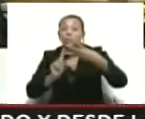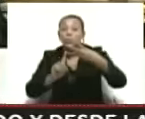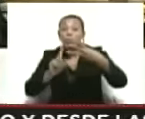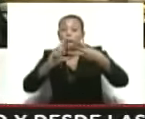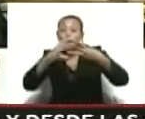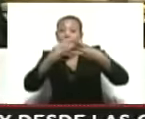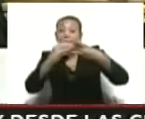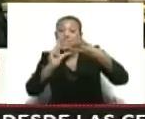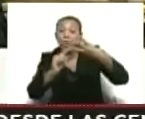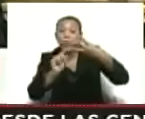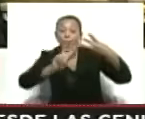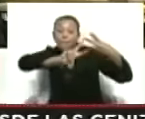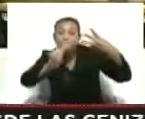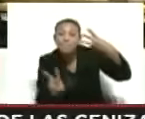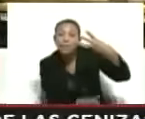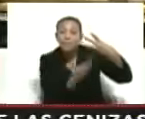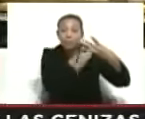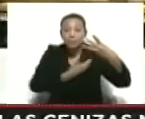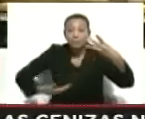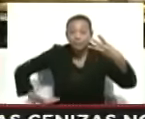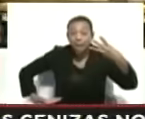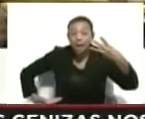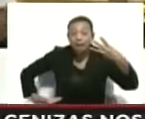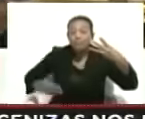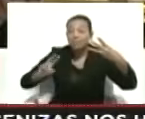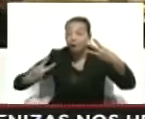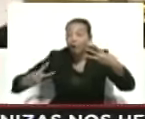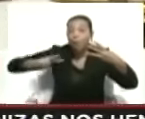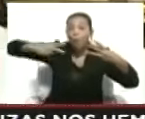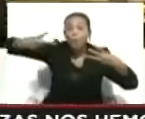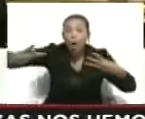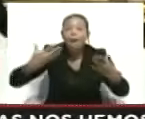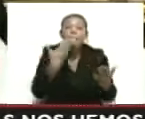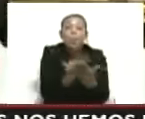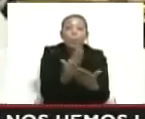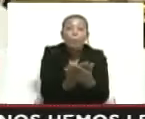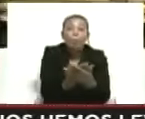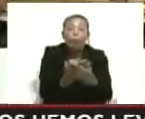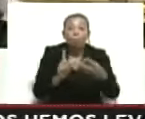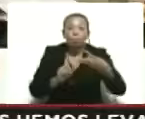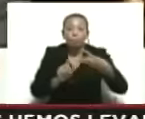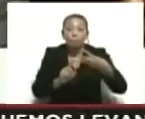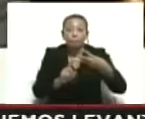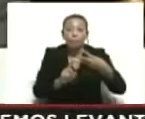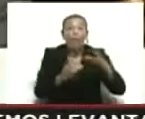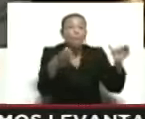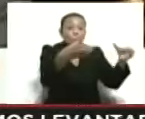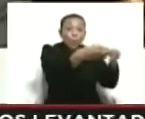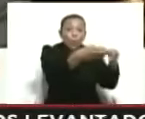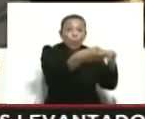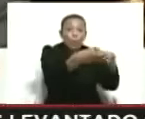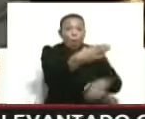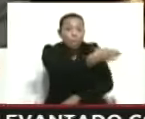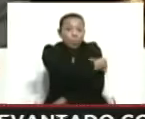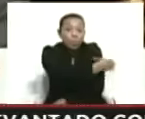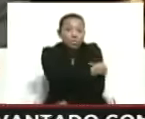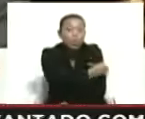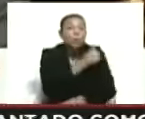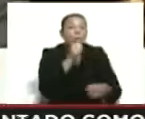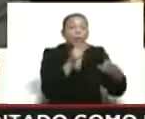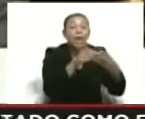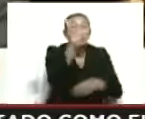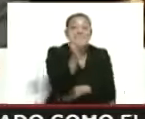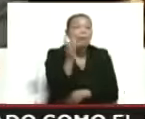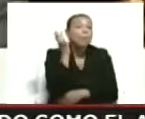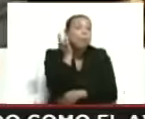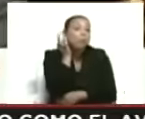segunda vicepresidencia de la Asamblea Nacional en el orden inverso en la que fueron presentadas. Por el bloque de la oposición, la